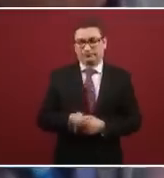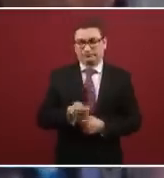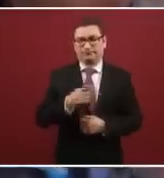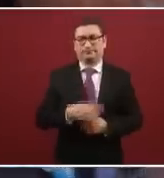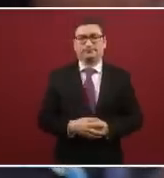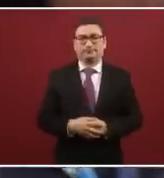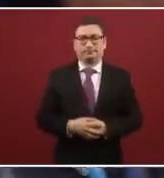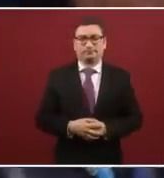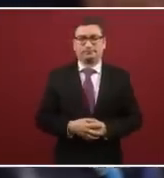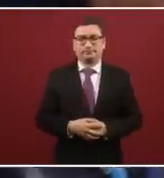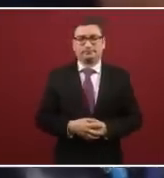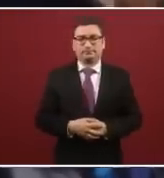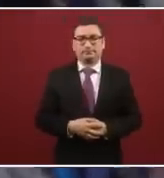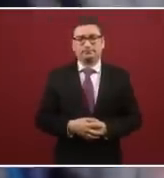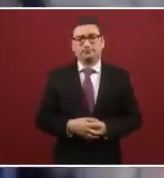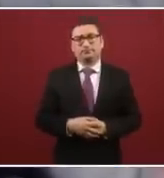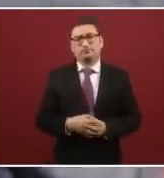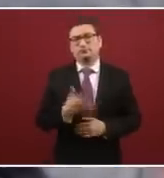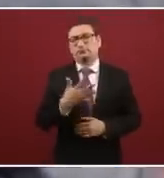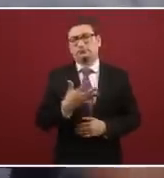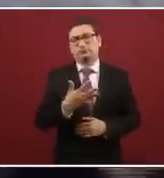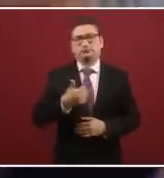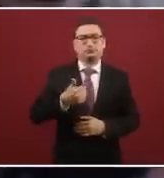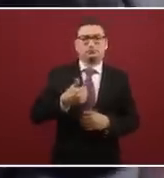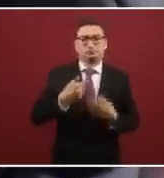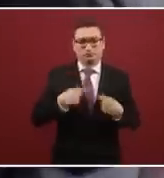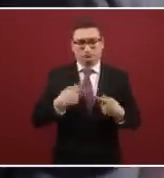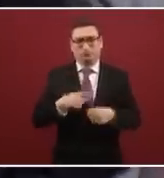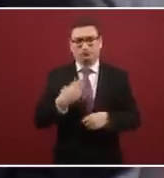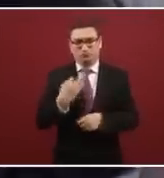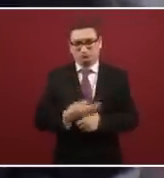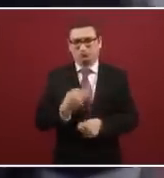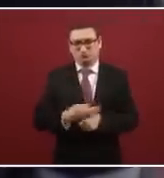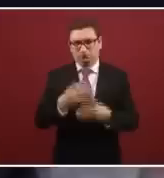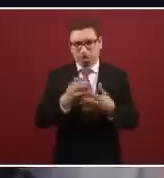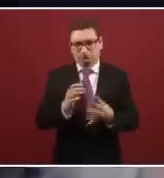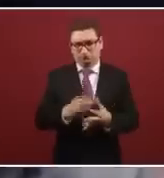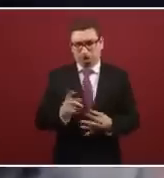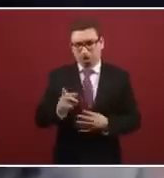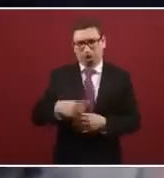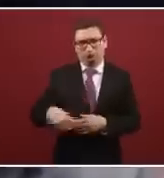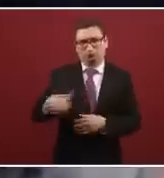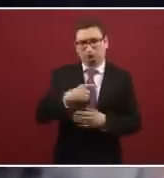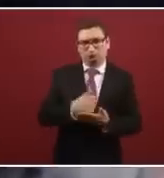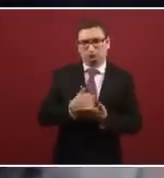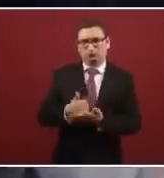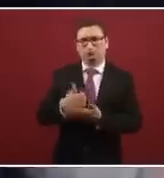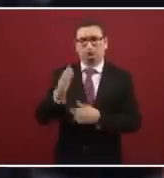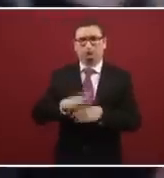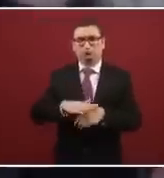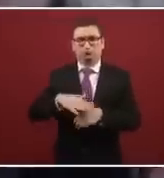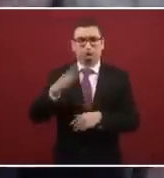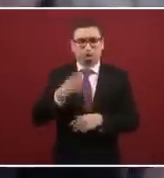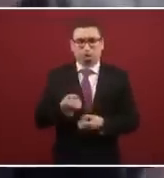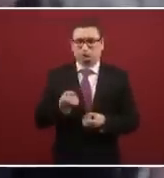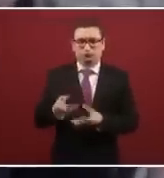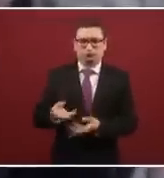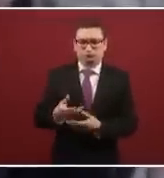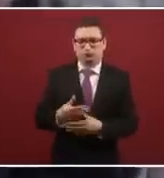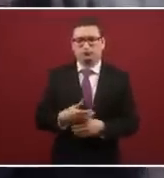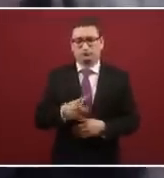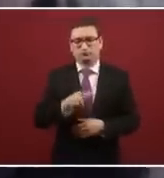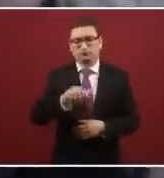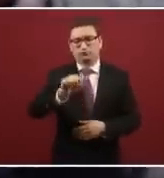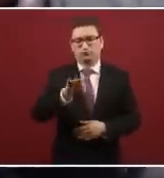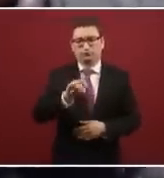hay 5 o 6 personas que ahora voy a mencionar que tienen las mayores concesiones de la Lotería Nacional.